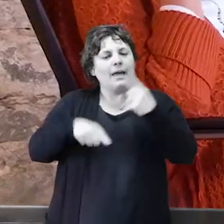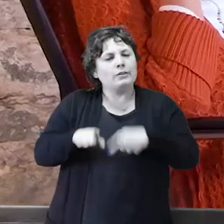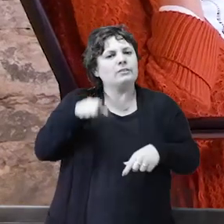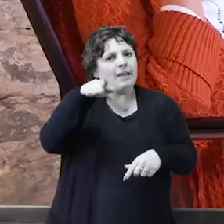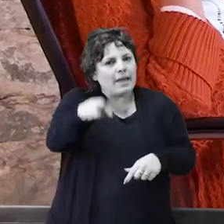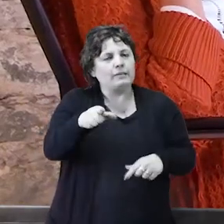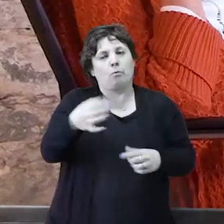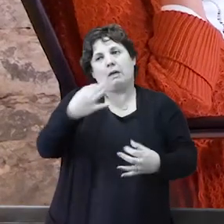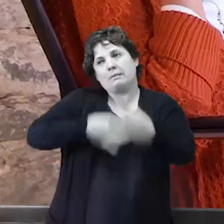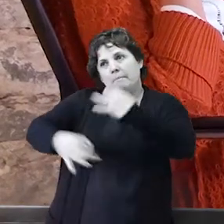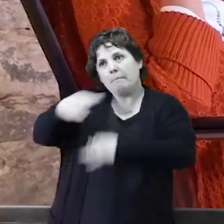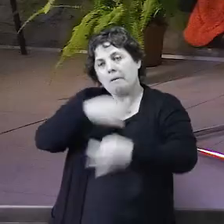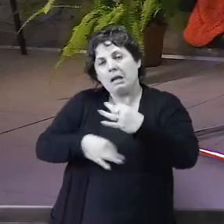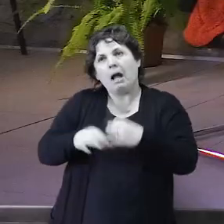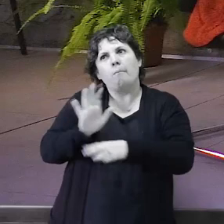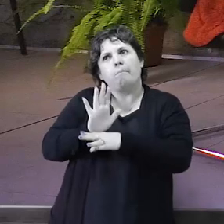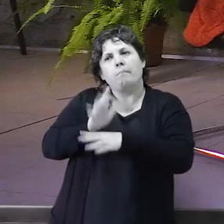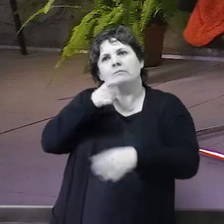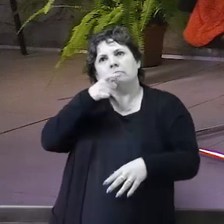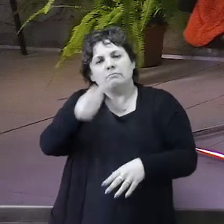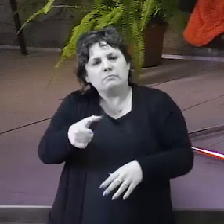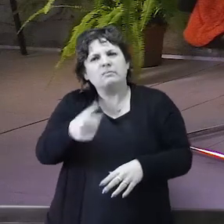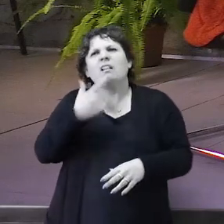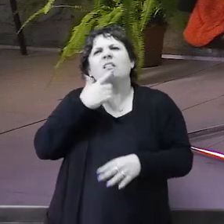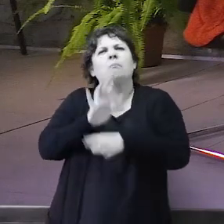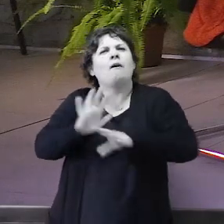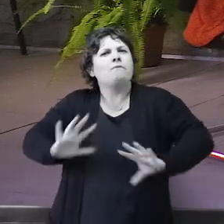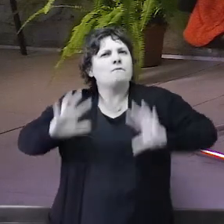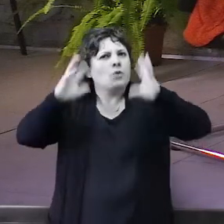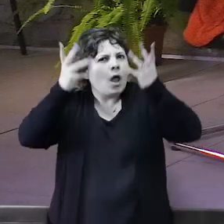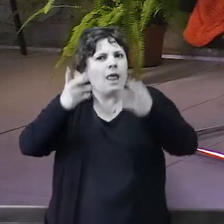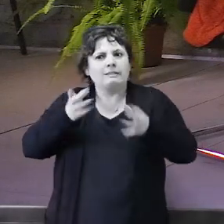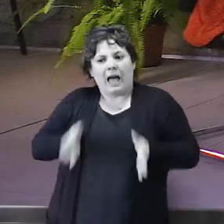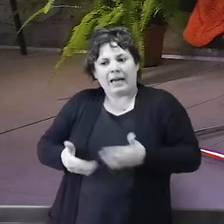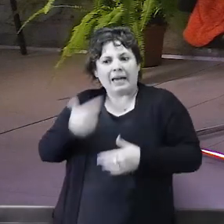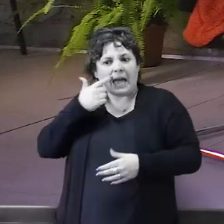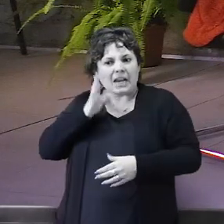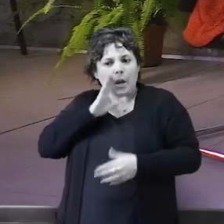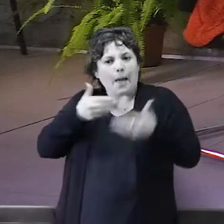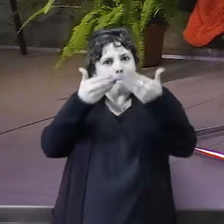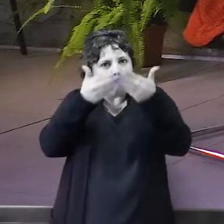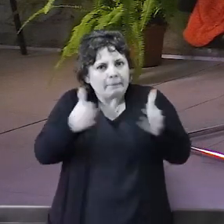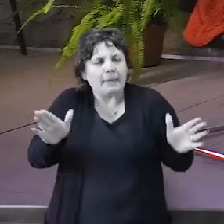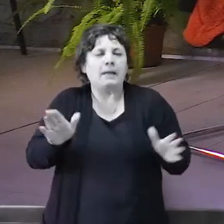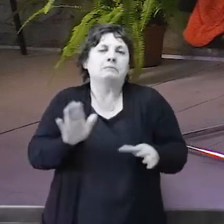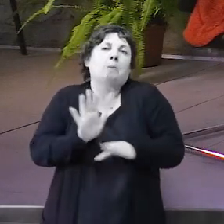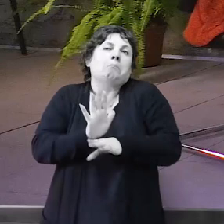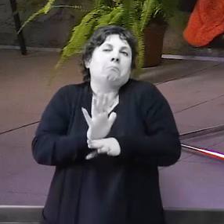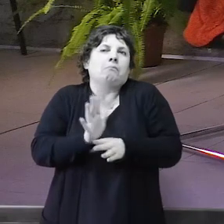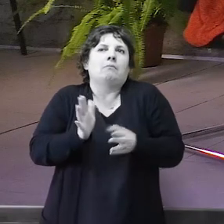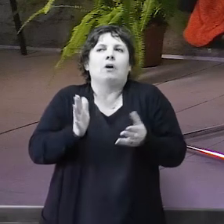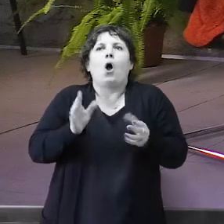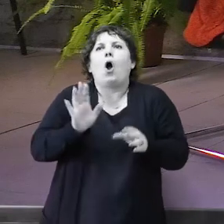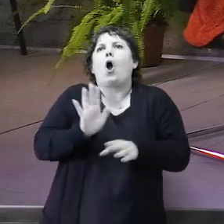estás explicando quiere decir que la violencia de género empieza como siendo